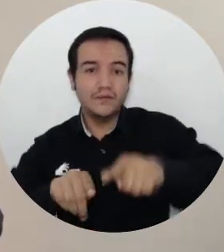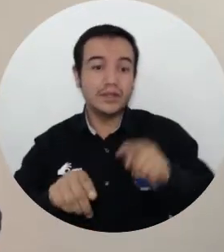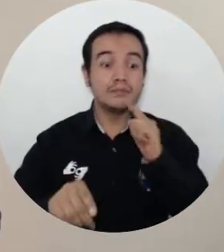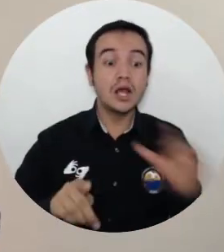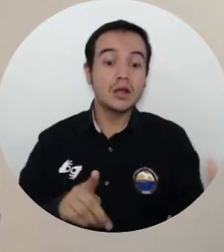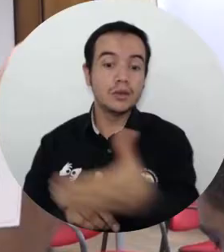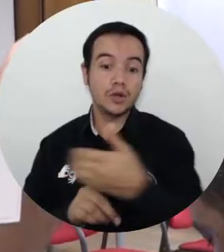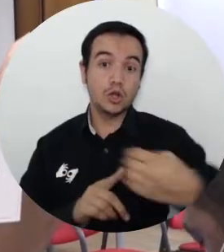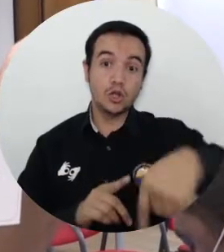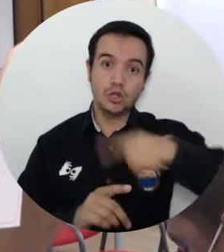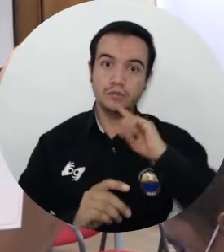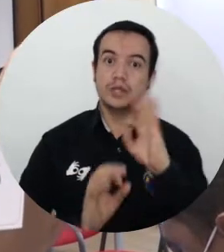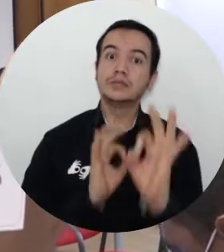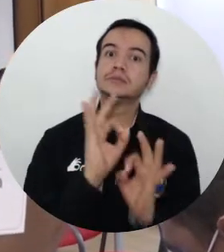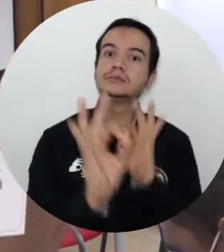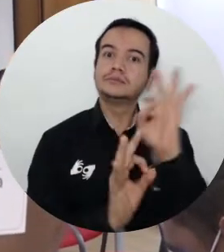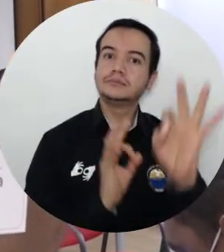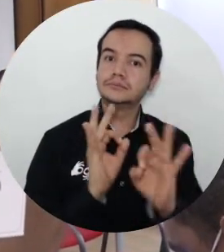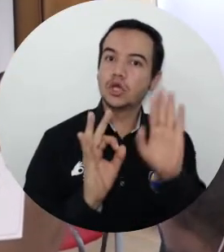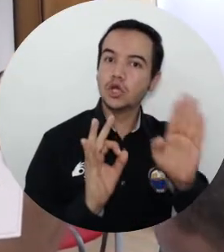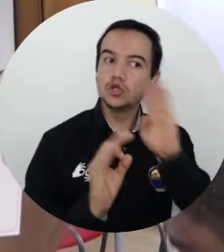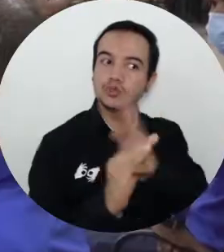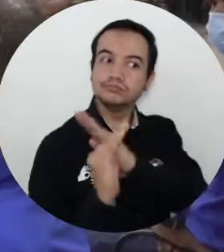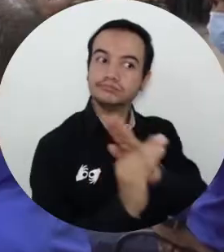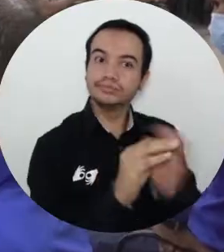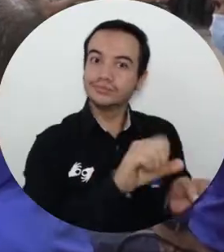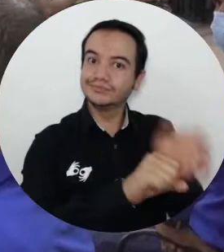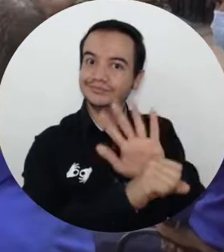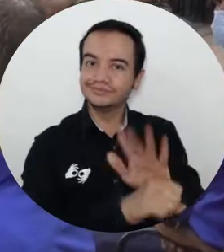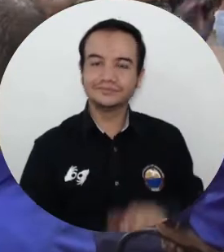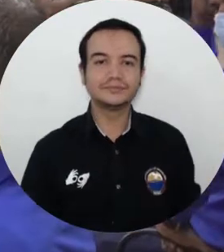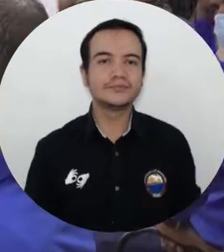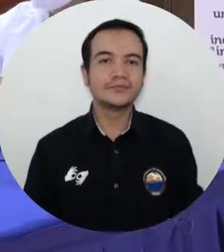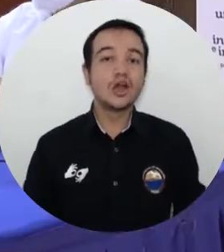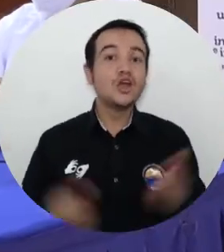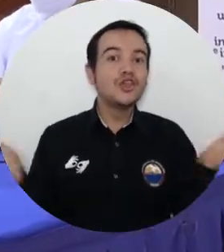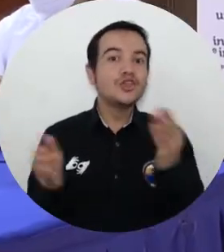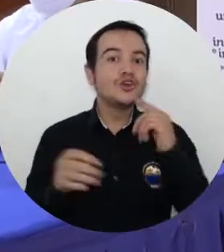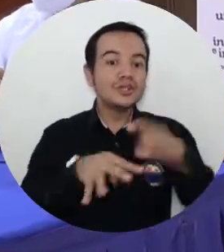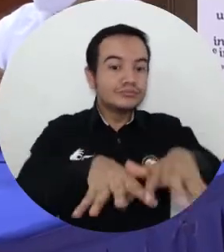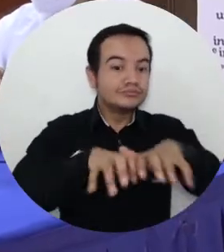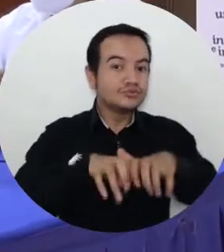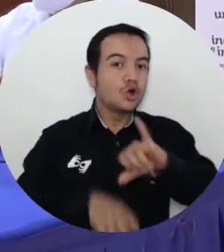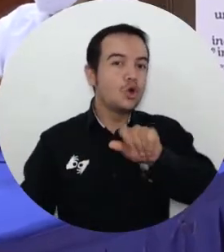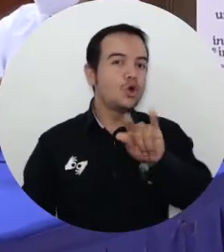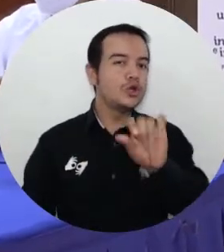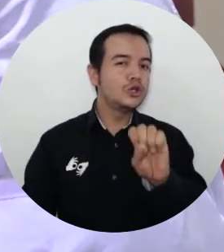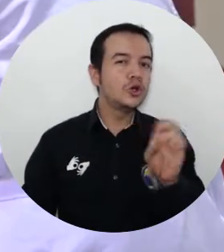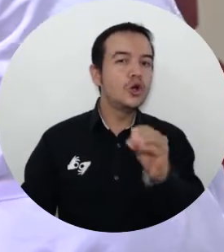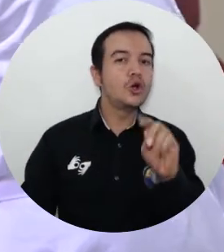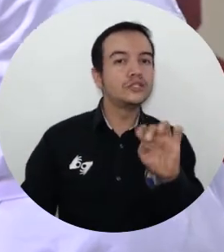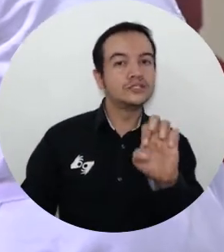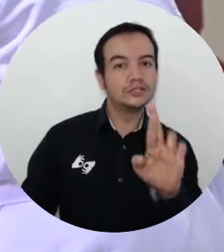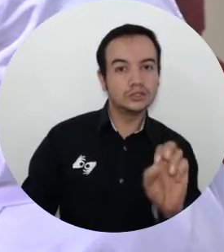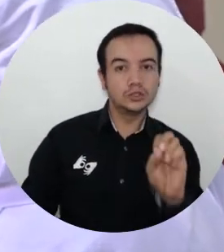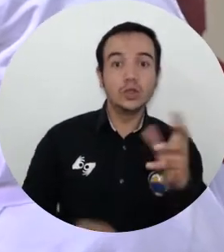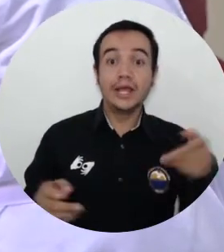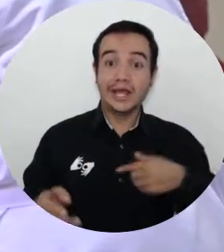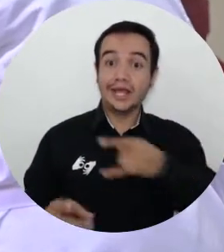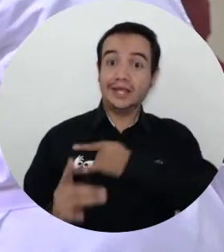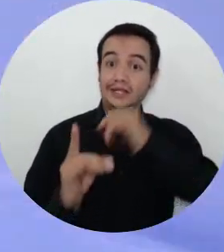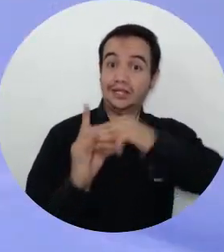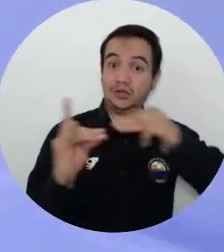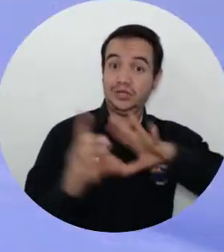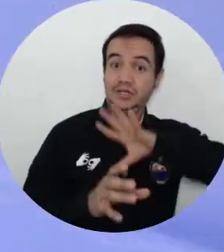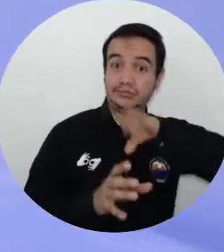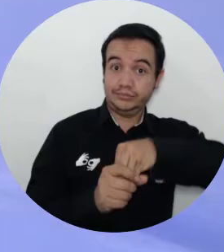personas seguras frente al tema de la enfermedad. La actividad se llevó a cabo en el Auditorio Julio Otero de la Alma Mater con el liderazgo de la